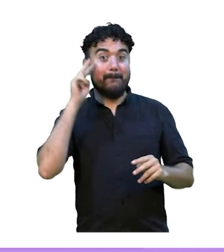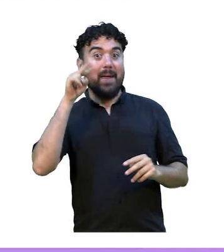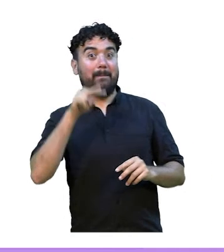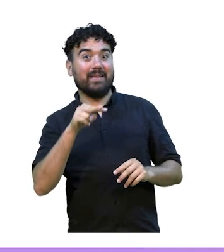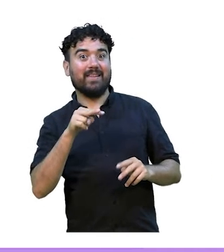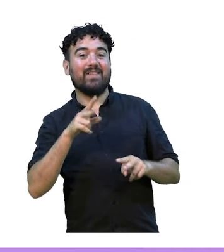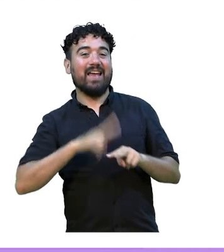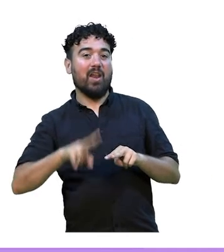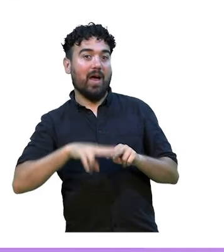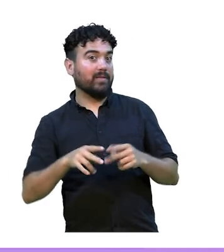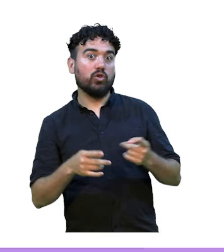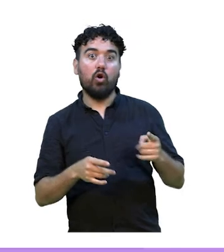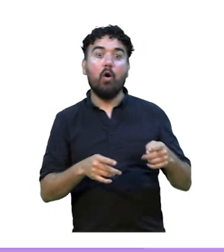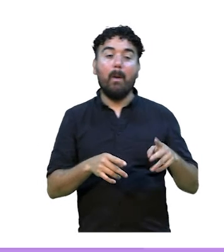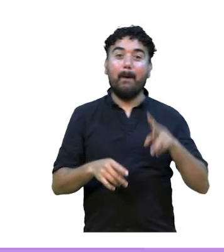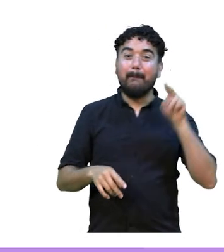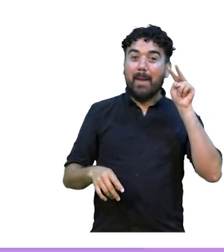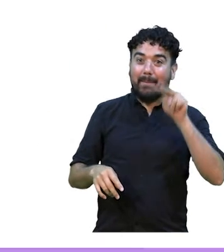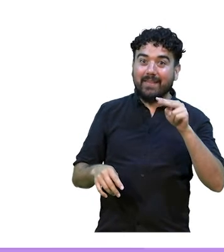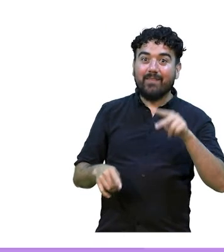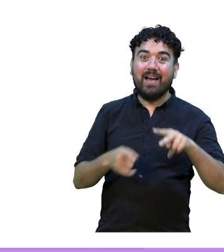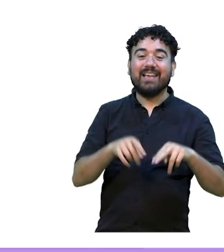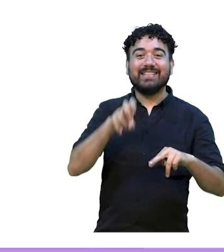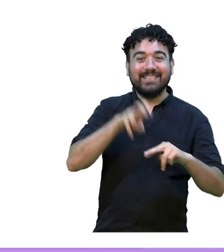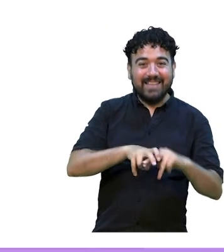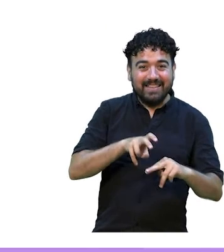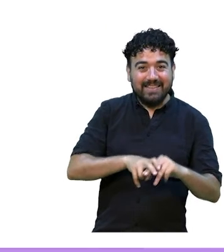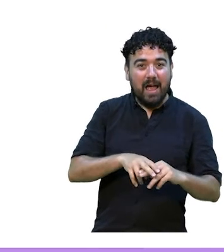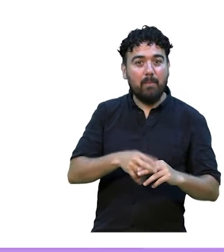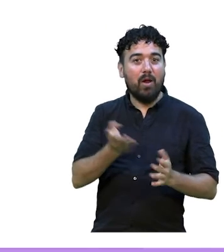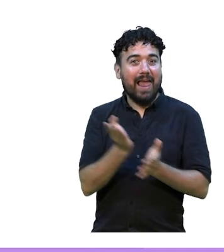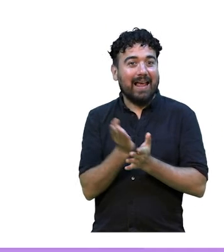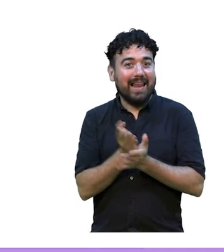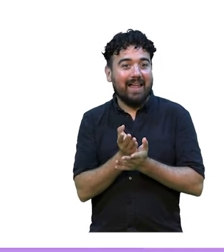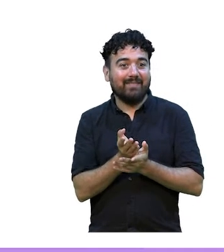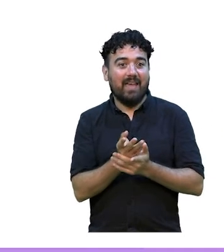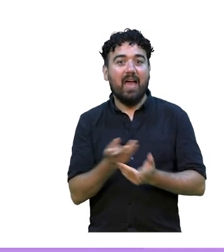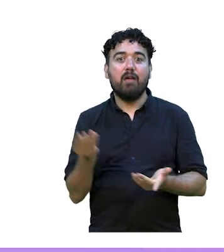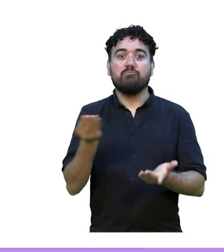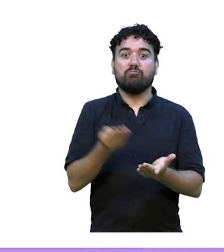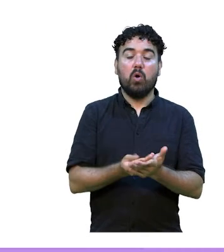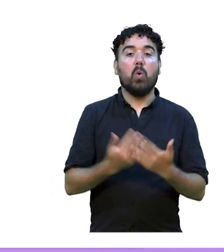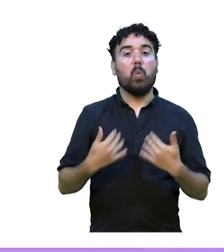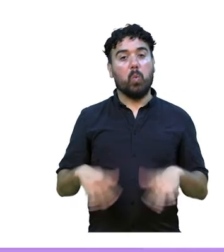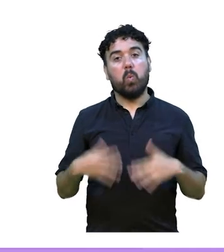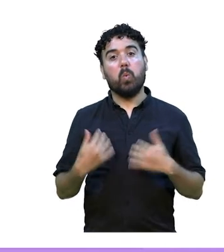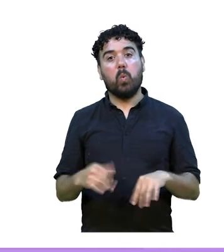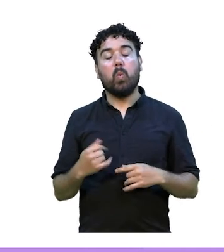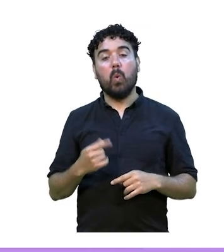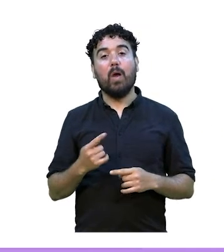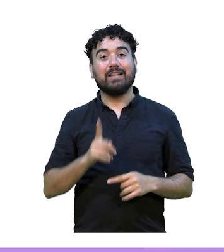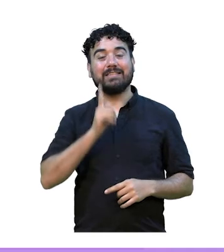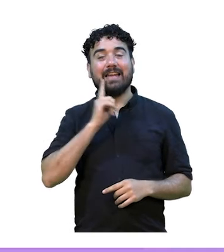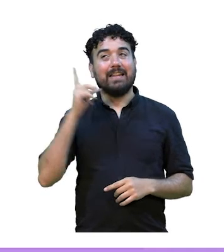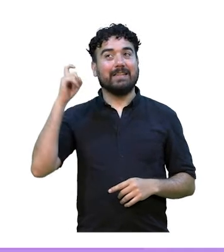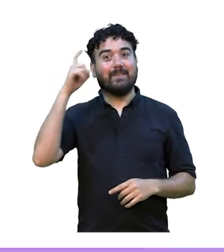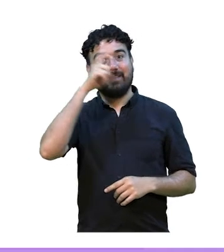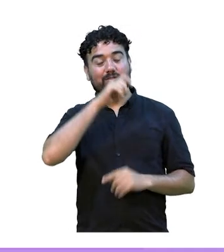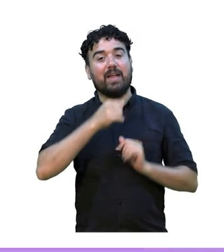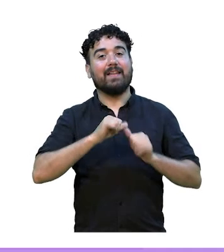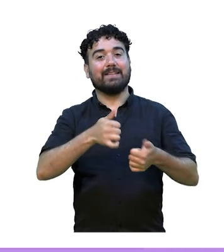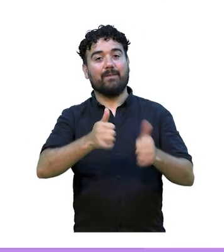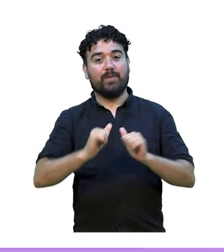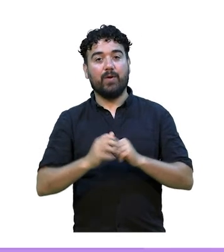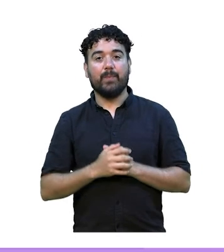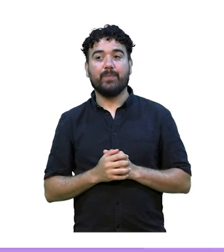en acción desde la otra perspectiva, no desde los creadores, sino desde quienes nos sentábamos ahí, estaba revestido de